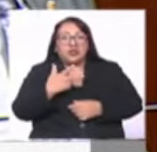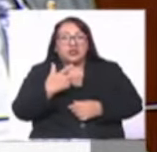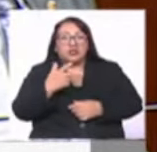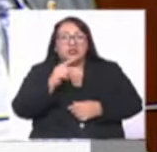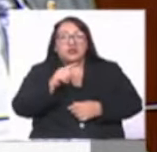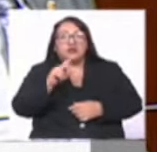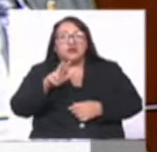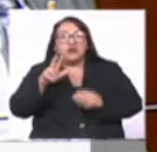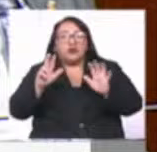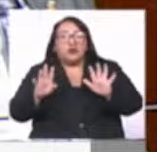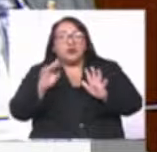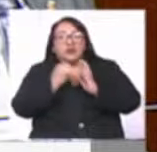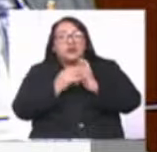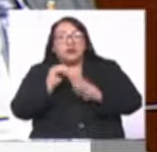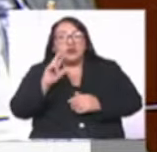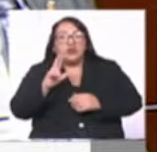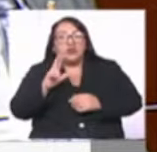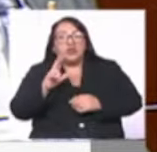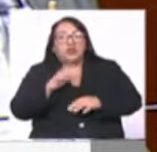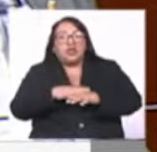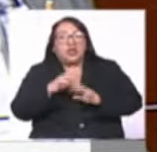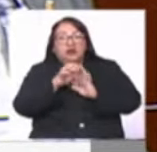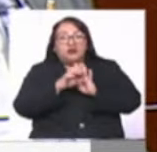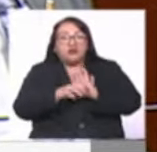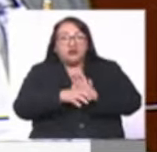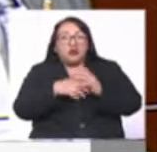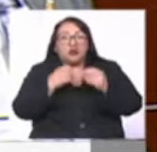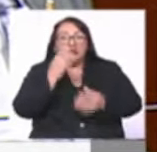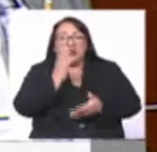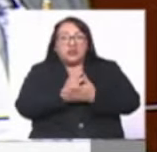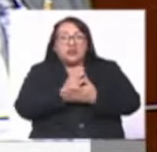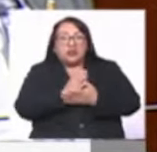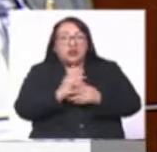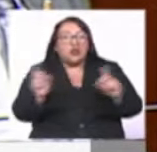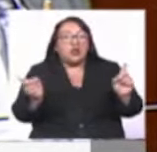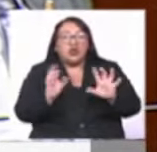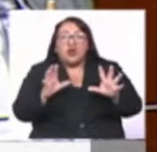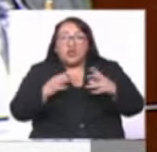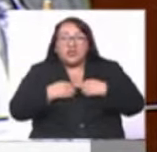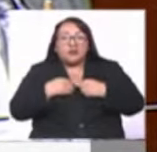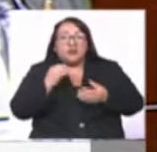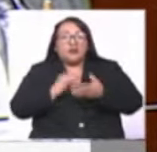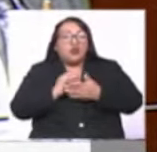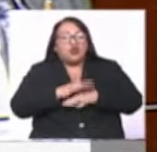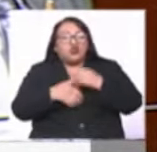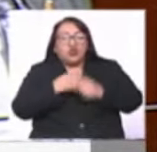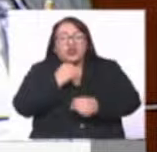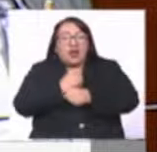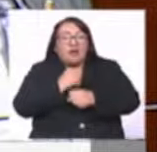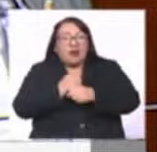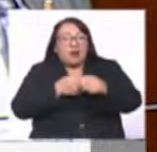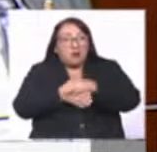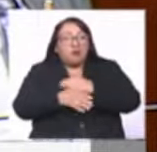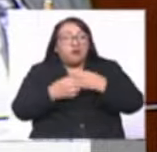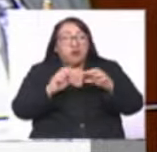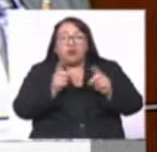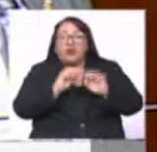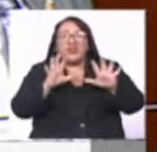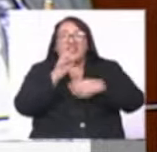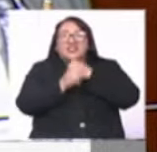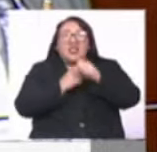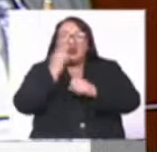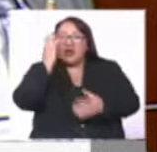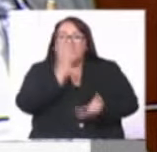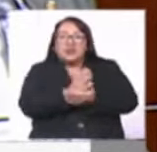139 inciso 3 de la Constitución y como sanción la inhabilitación en ejercicio de toda función pública por el lapso de 10 años